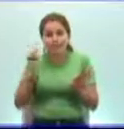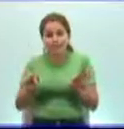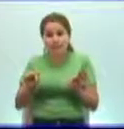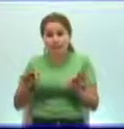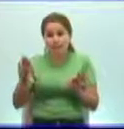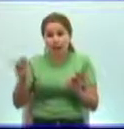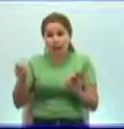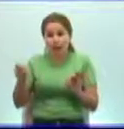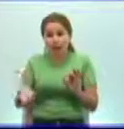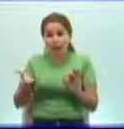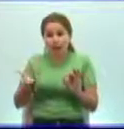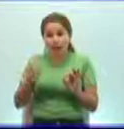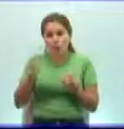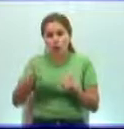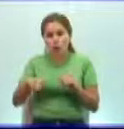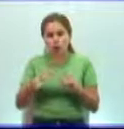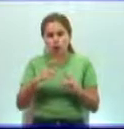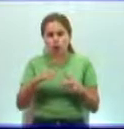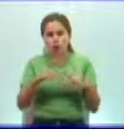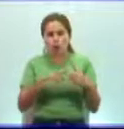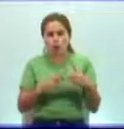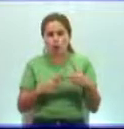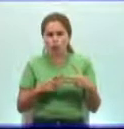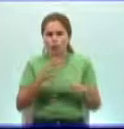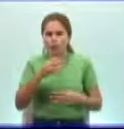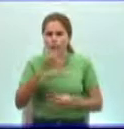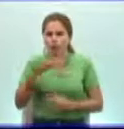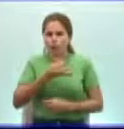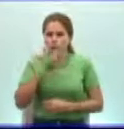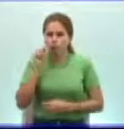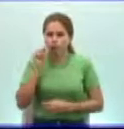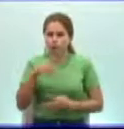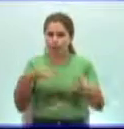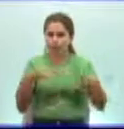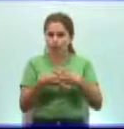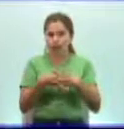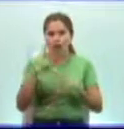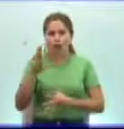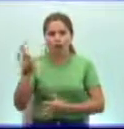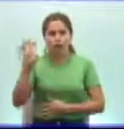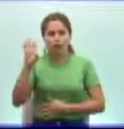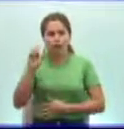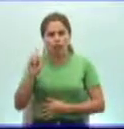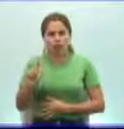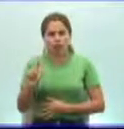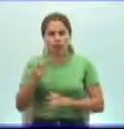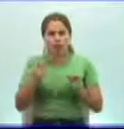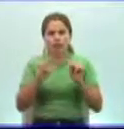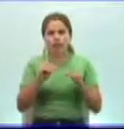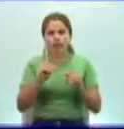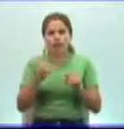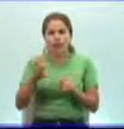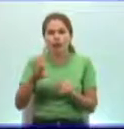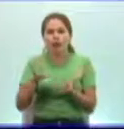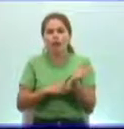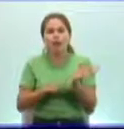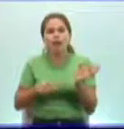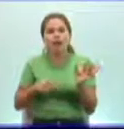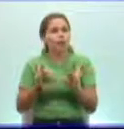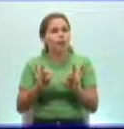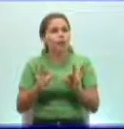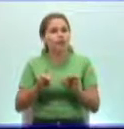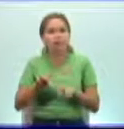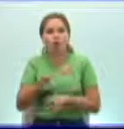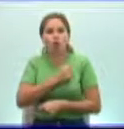de los elementos que podríamos estar mencionando respecto a la fuerza electromotriz como concepto es que se denomina a la energía proveniente de cualquier